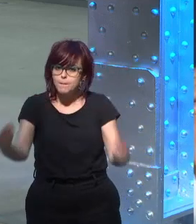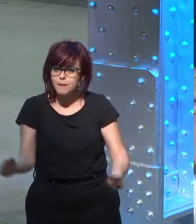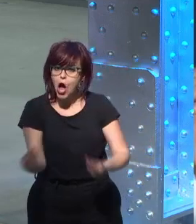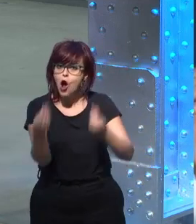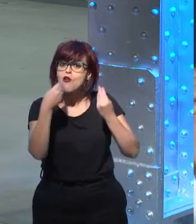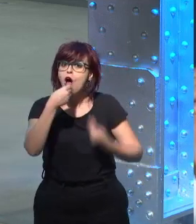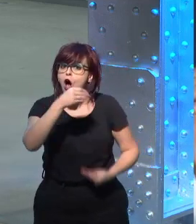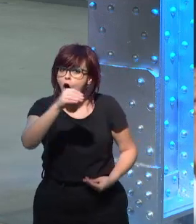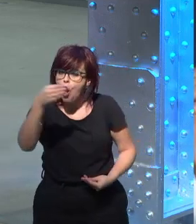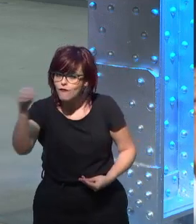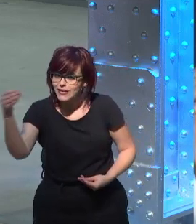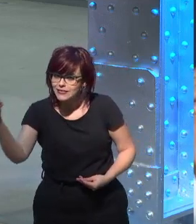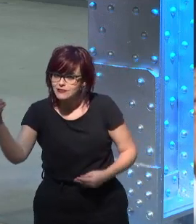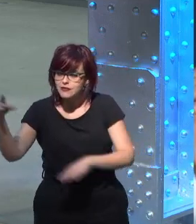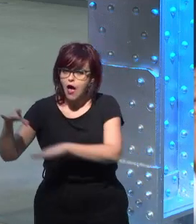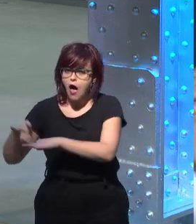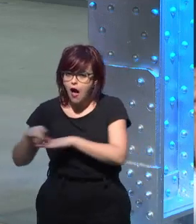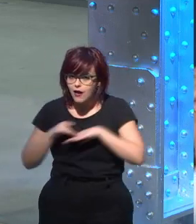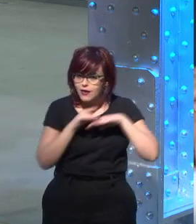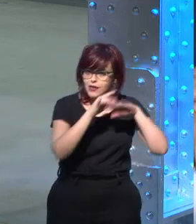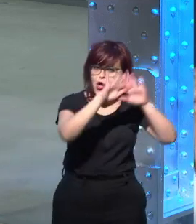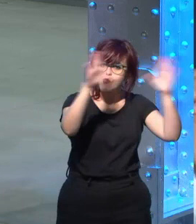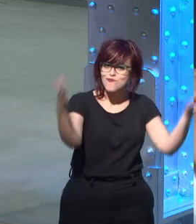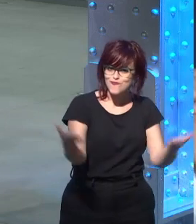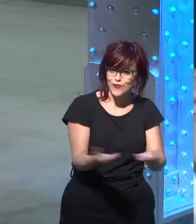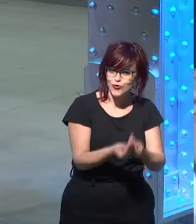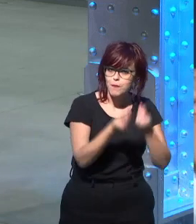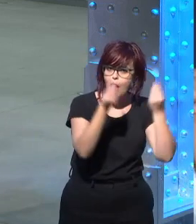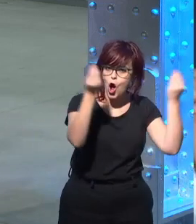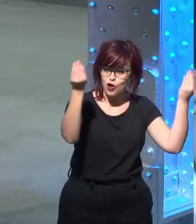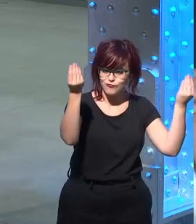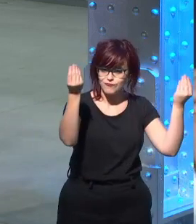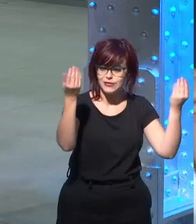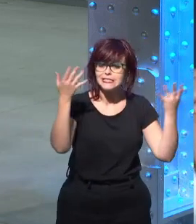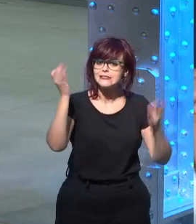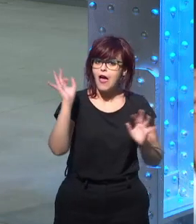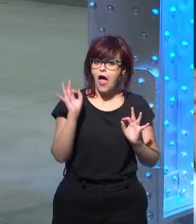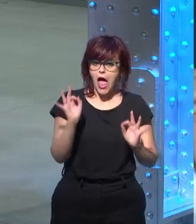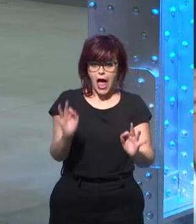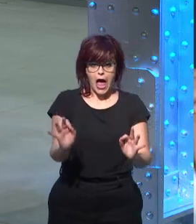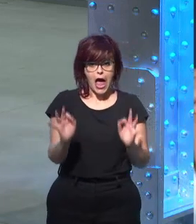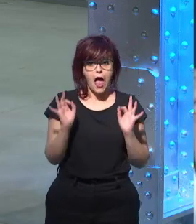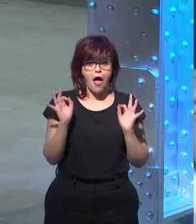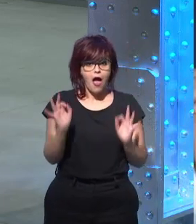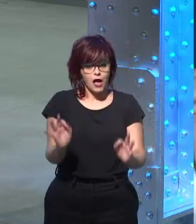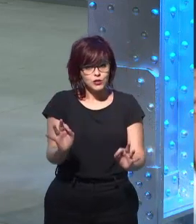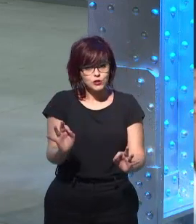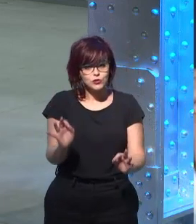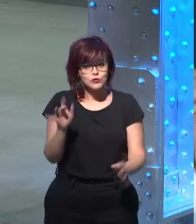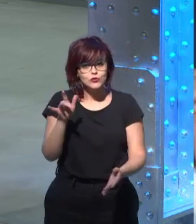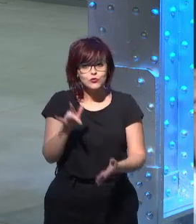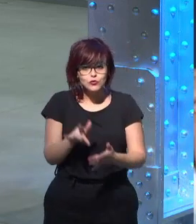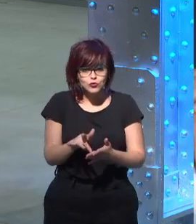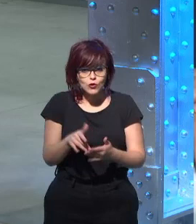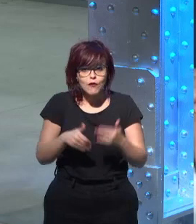jóvenes nos conducirán a ese mundo mejor. Eso es exactamente lo que va a